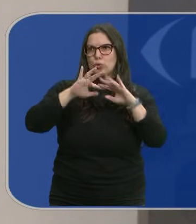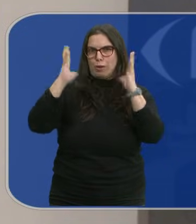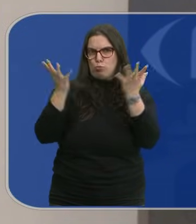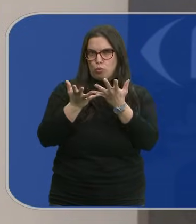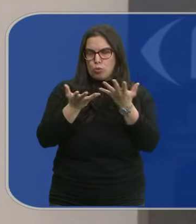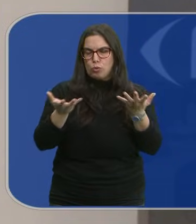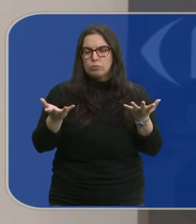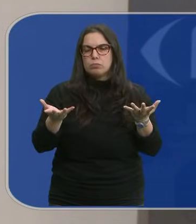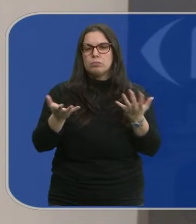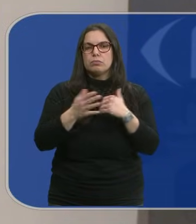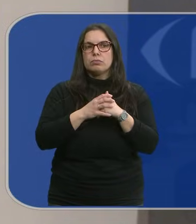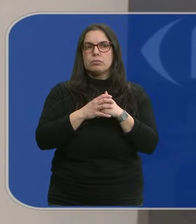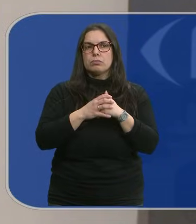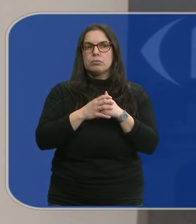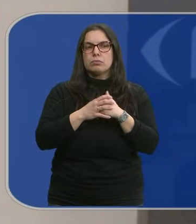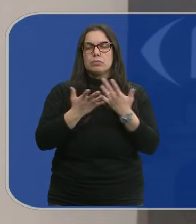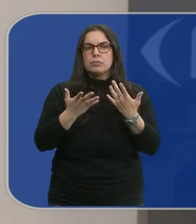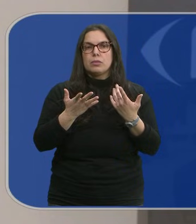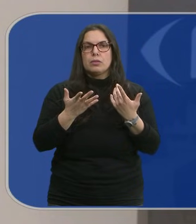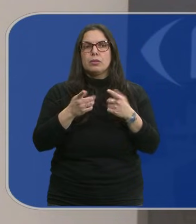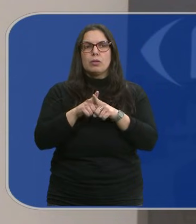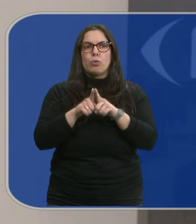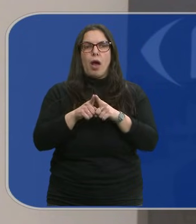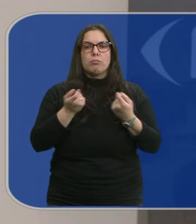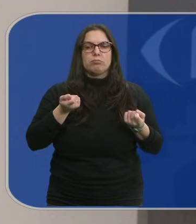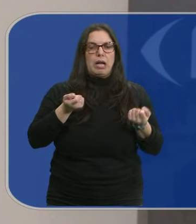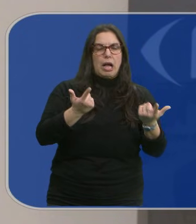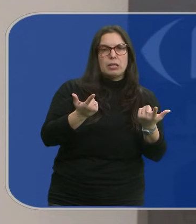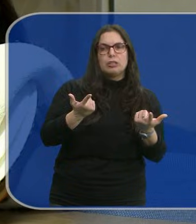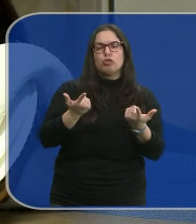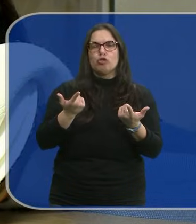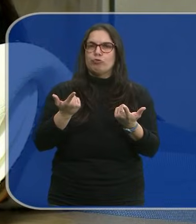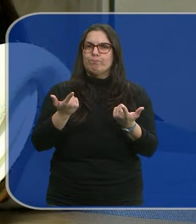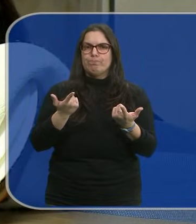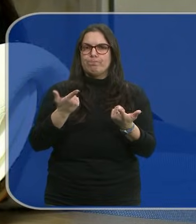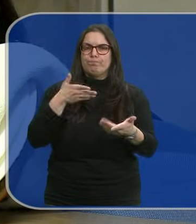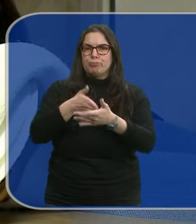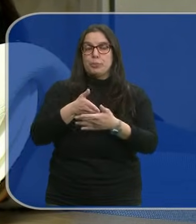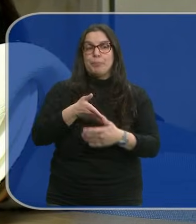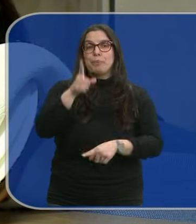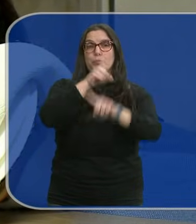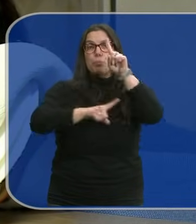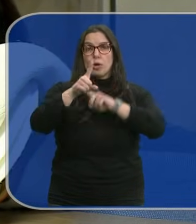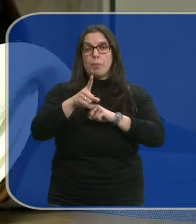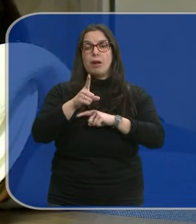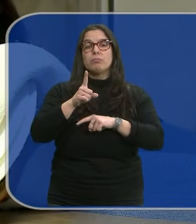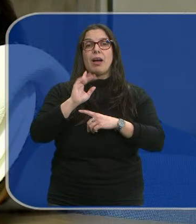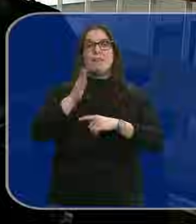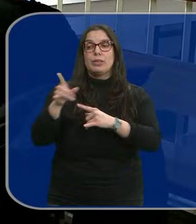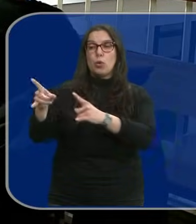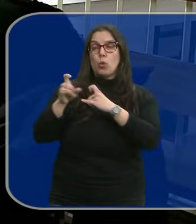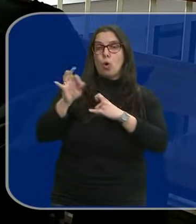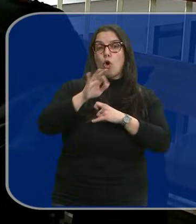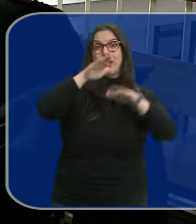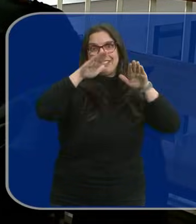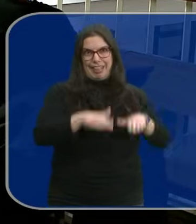mundo y que los costes y la escasez efectivamente son una barrera. Un problema que afecta tanto a la captación como a la retención